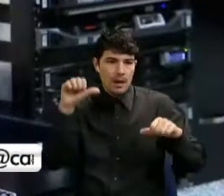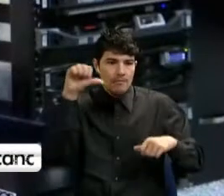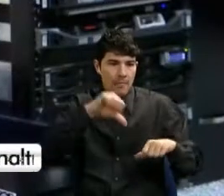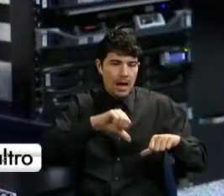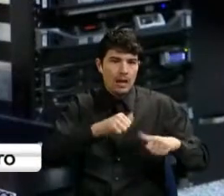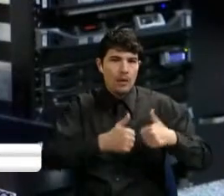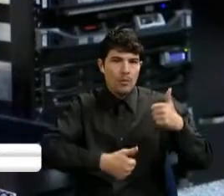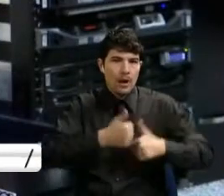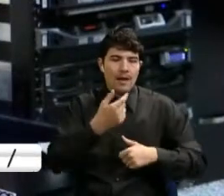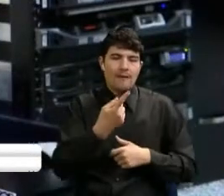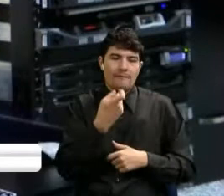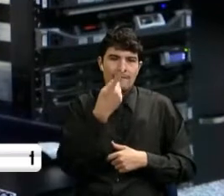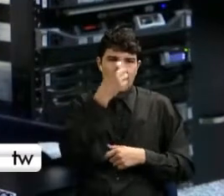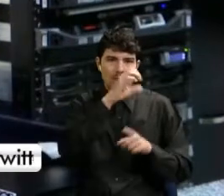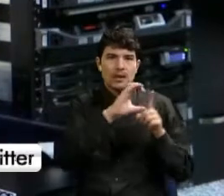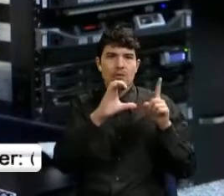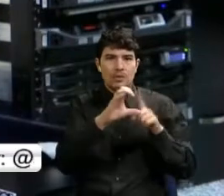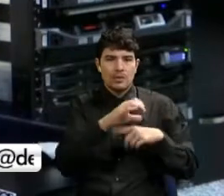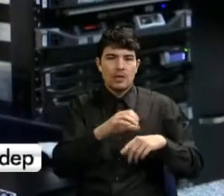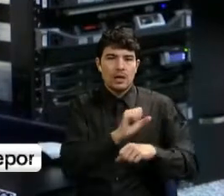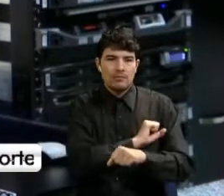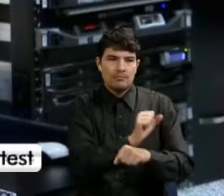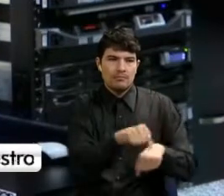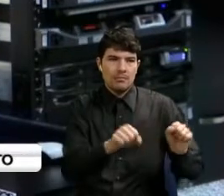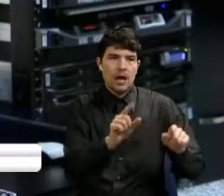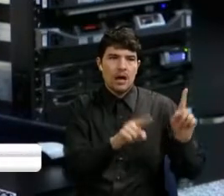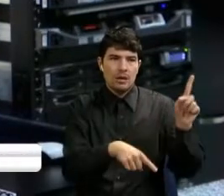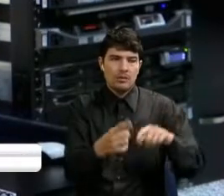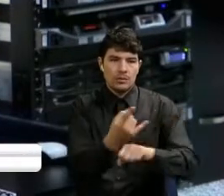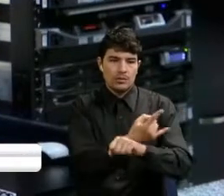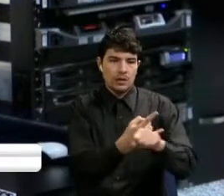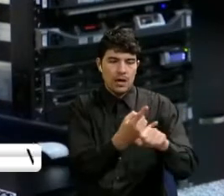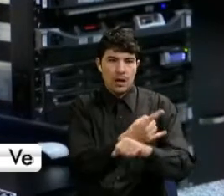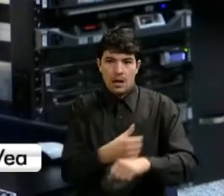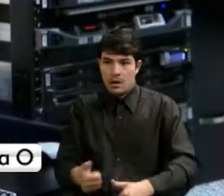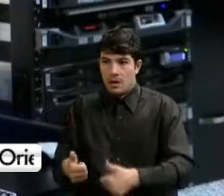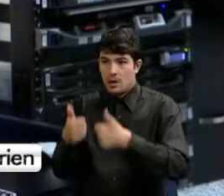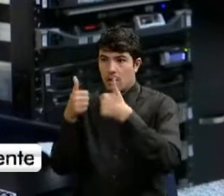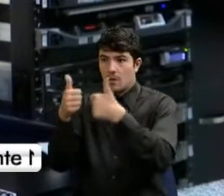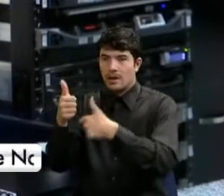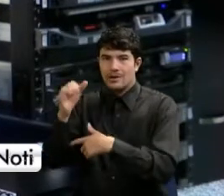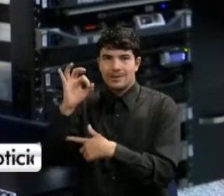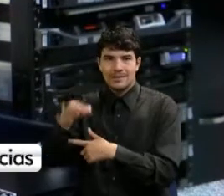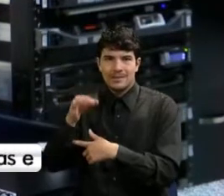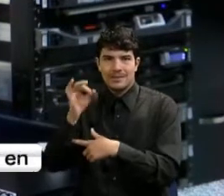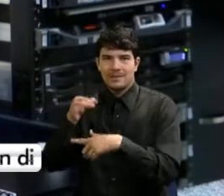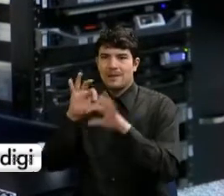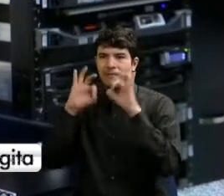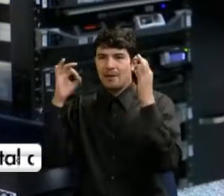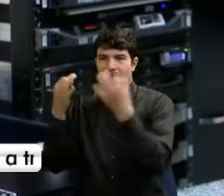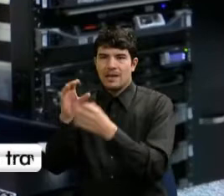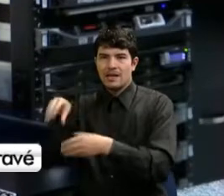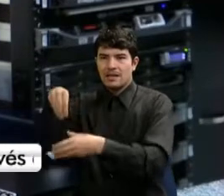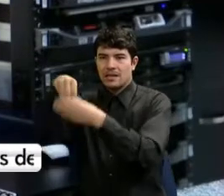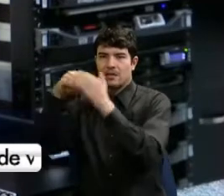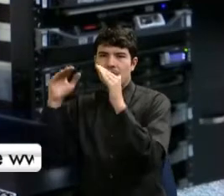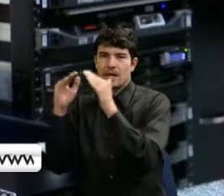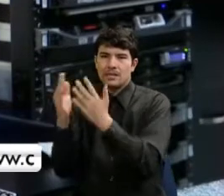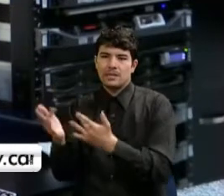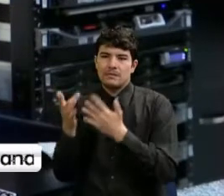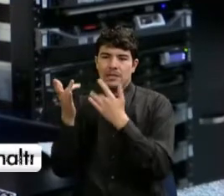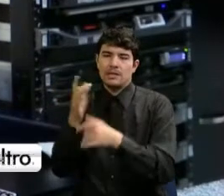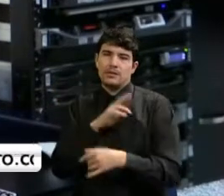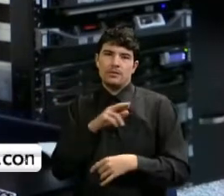de cultura vial por parte de algunos ciudadanos. Lo bueno, pues que realmente siempre va a haber una familia esperándonos para que lleguemos a casa y